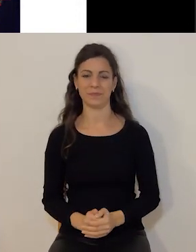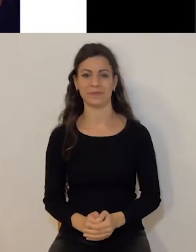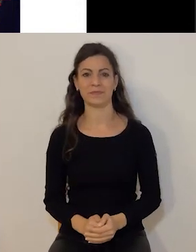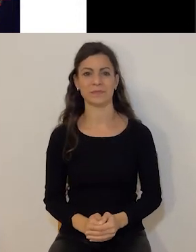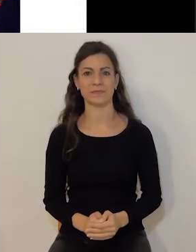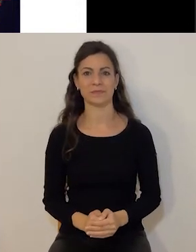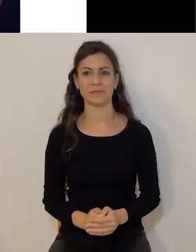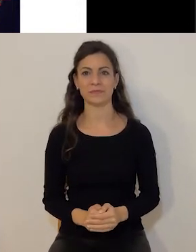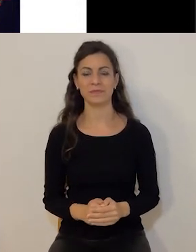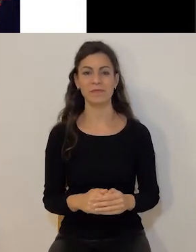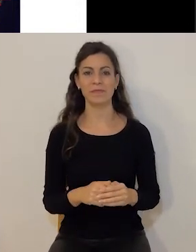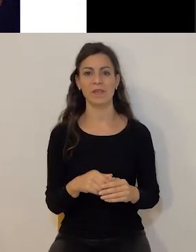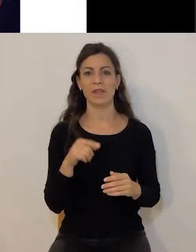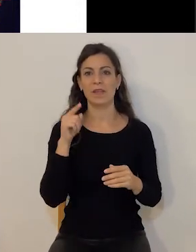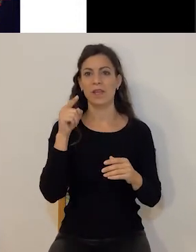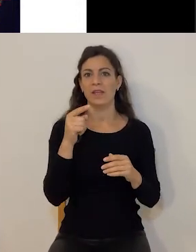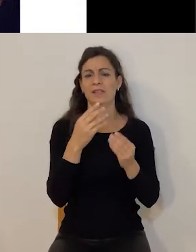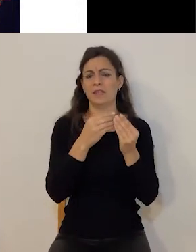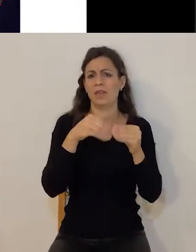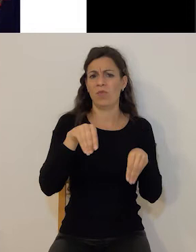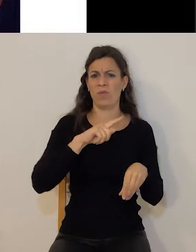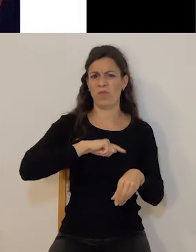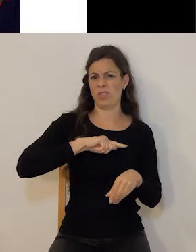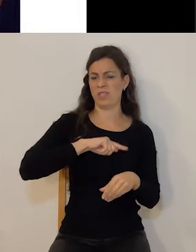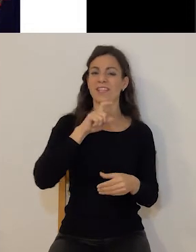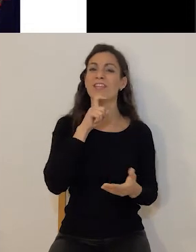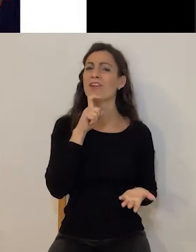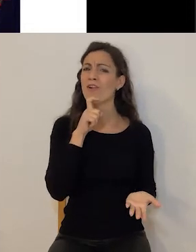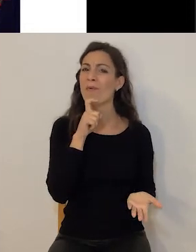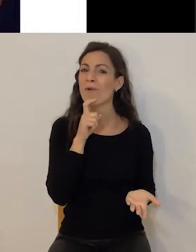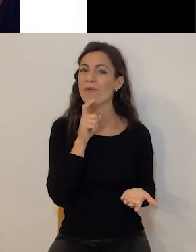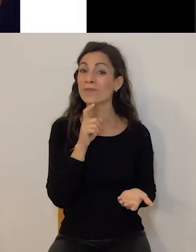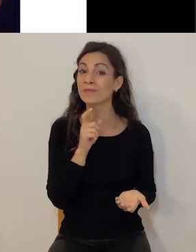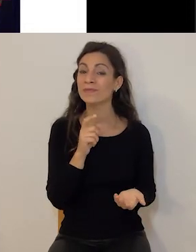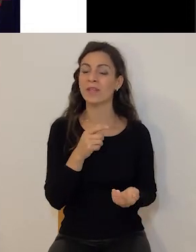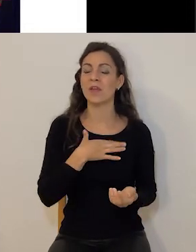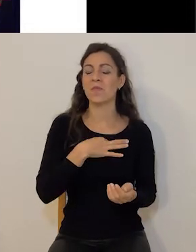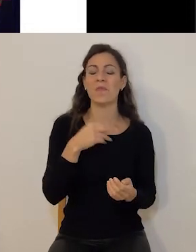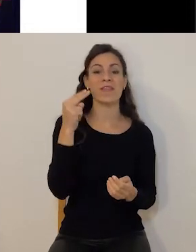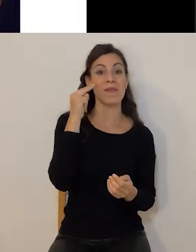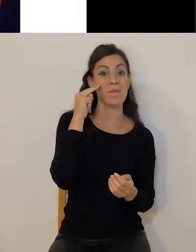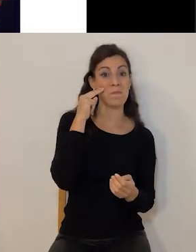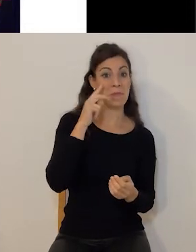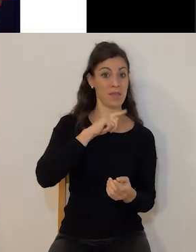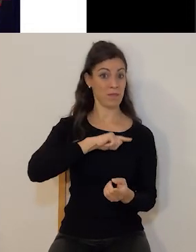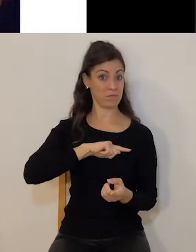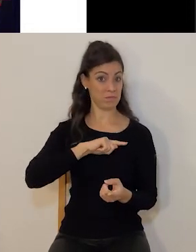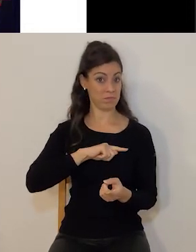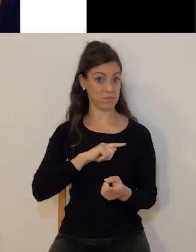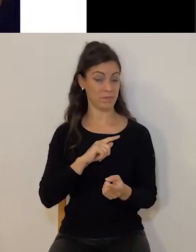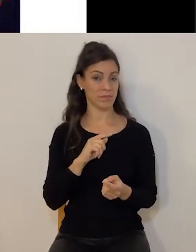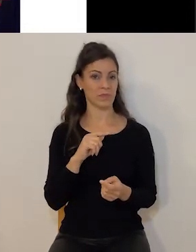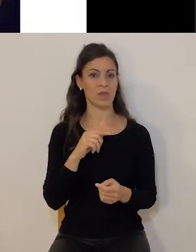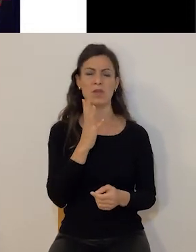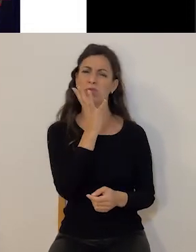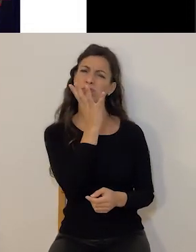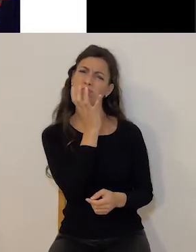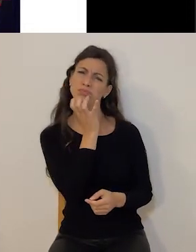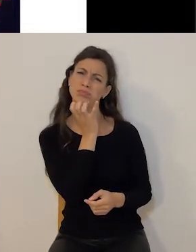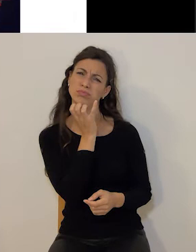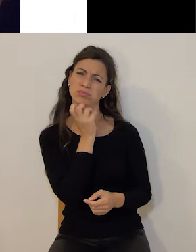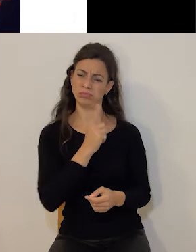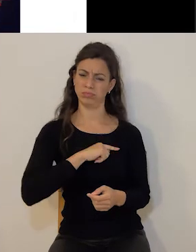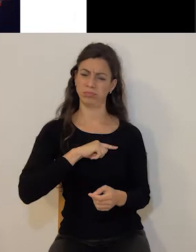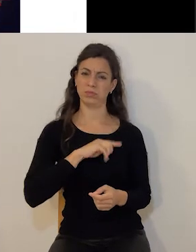imagen. ¿Cómo se siente este huevo? Puede sentir miedo, puede sentir tristeza porque todos